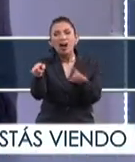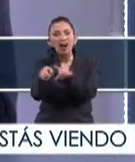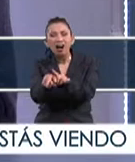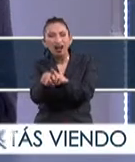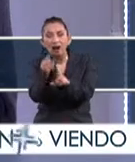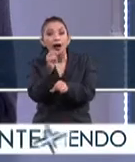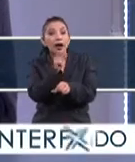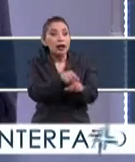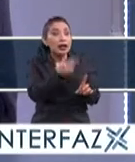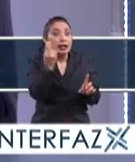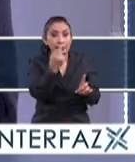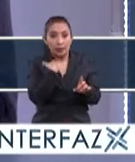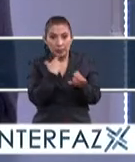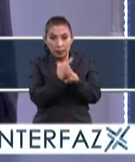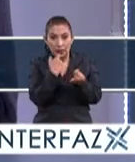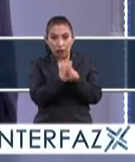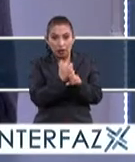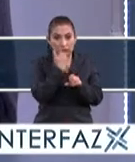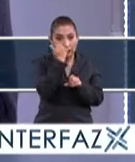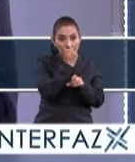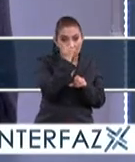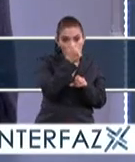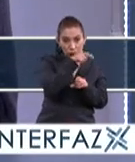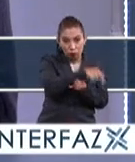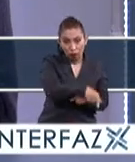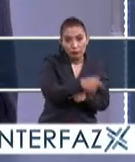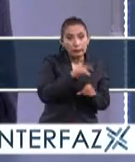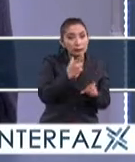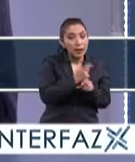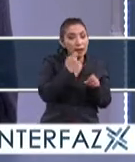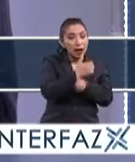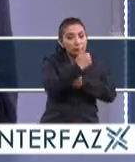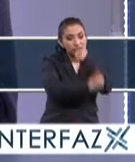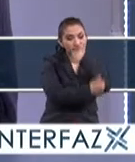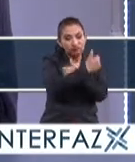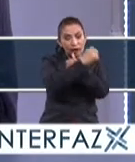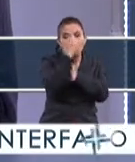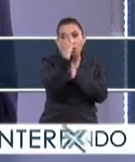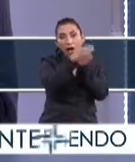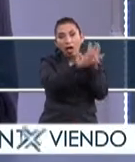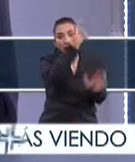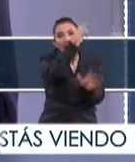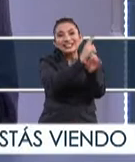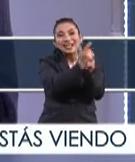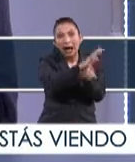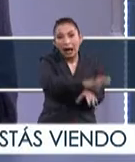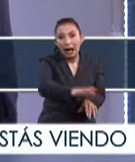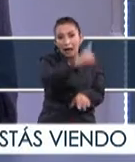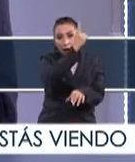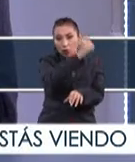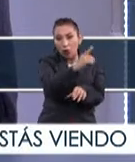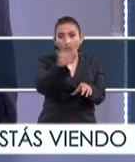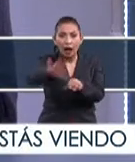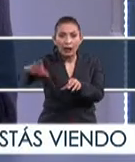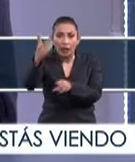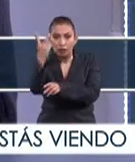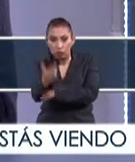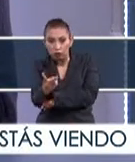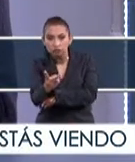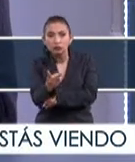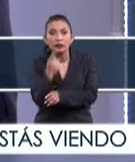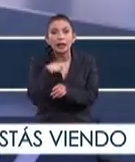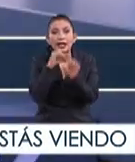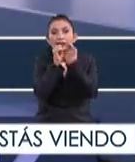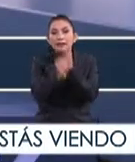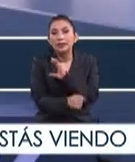indirecto? Necesitamos que nuestros interesados primero concursen por alguna licenciatura, ya sea del área 1 o del área 2, en